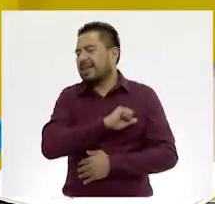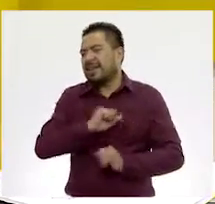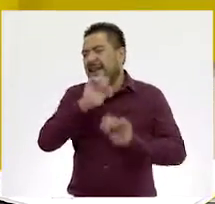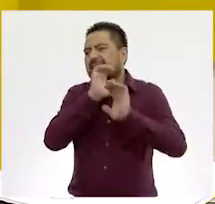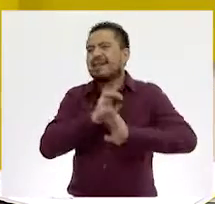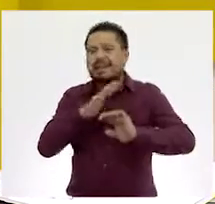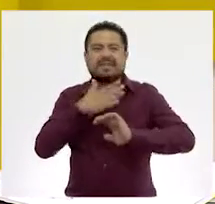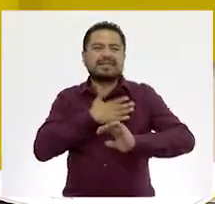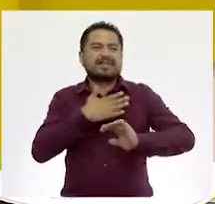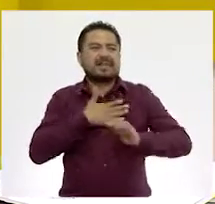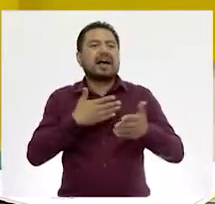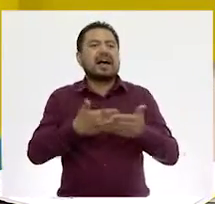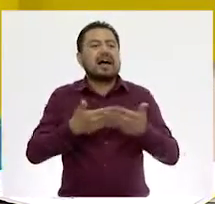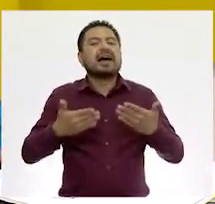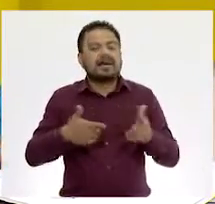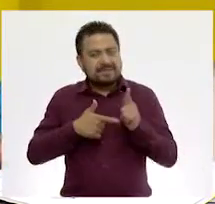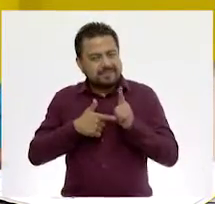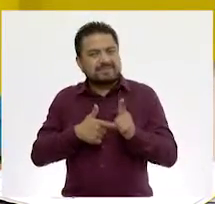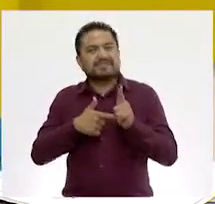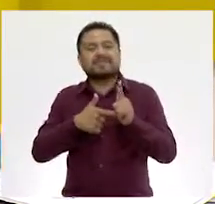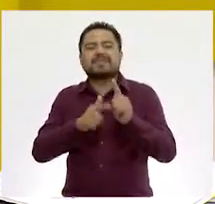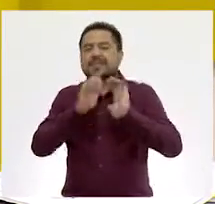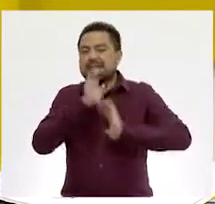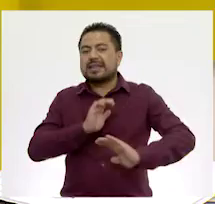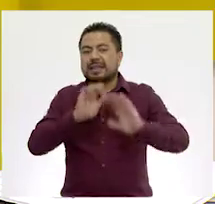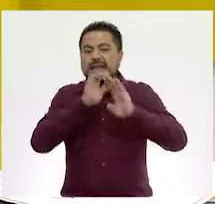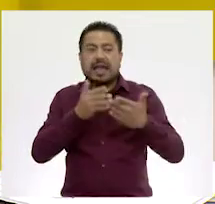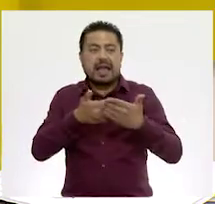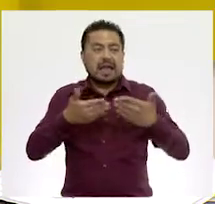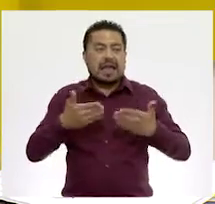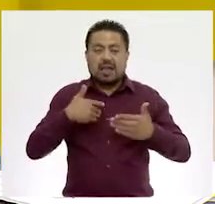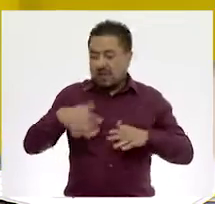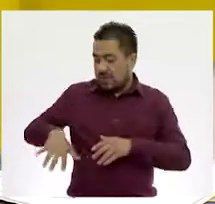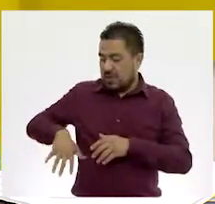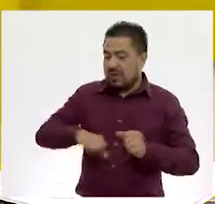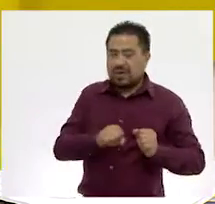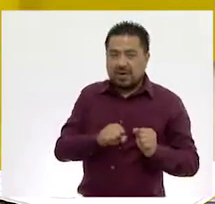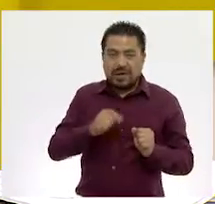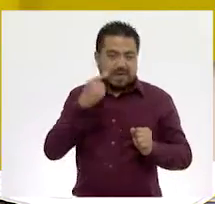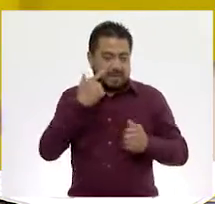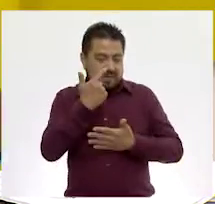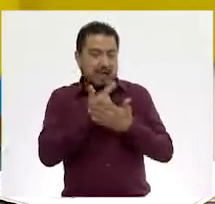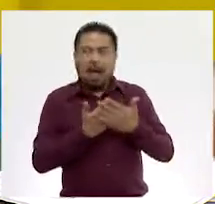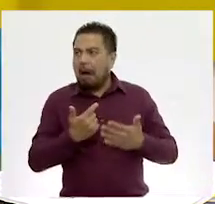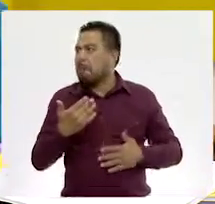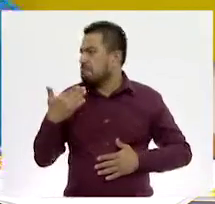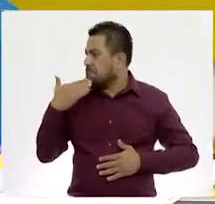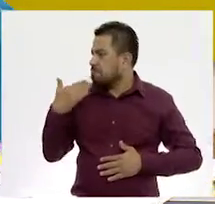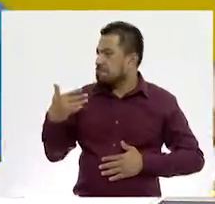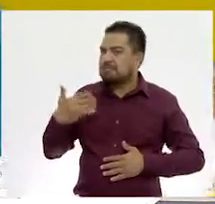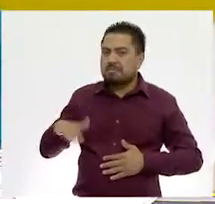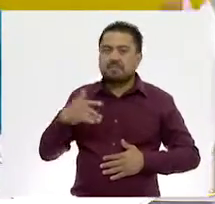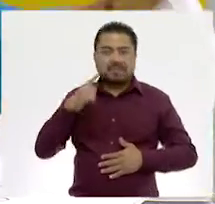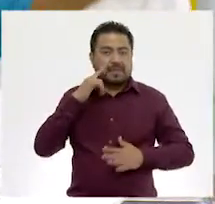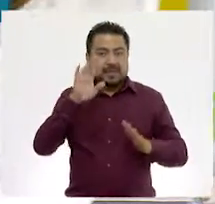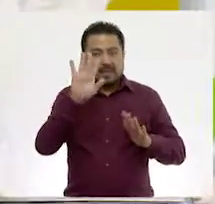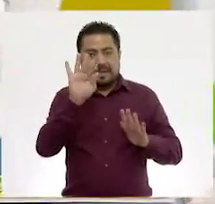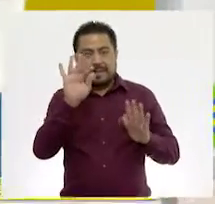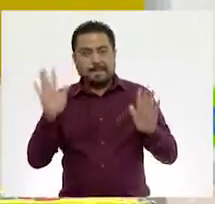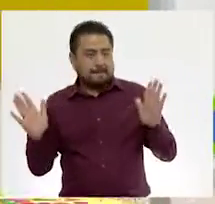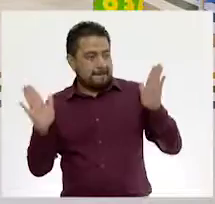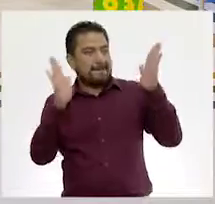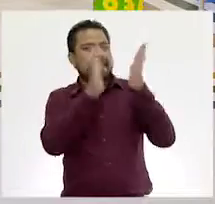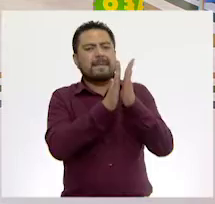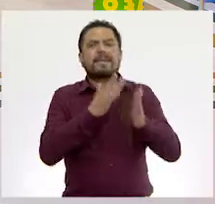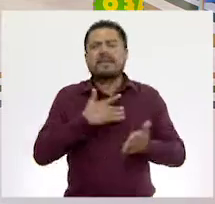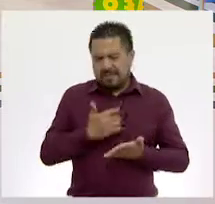canción. A mí también. Así que vamos a seguirla cantando. Y aquí la traigo lista. ¡Ah, perfecto! La vamos a pegar en el pizarro. Yo te